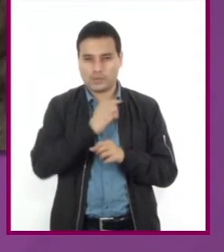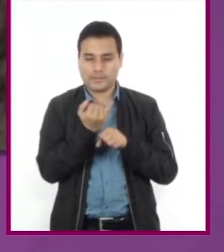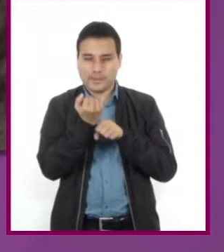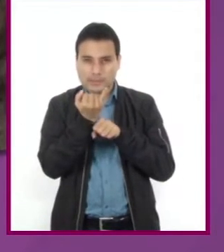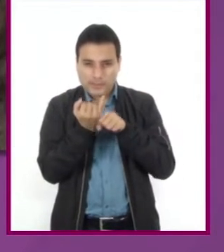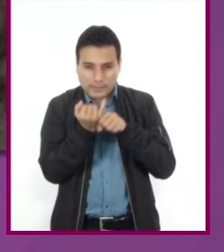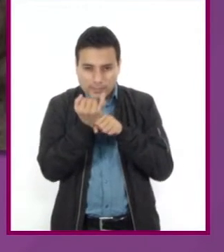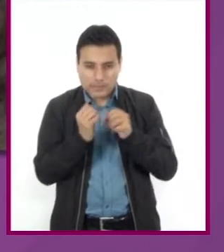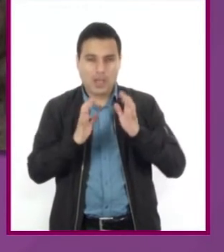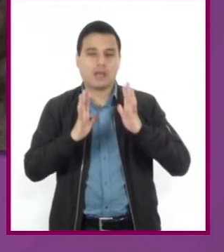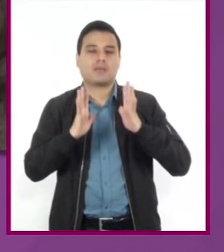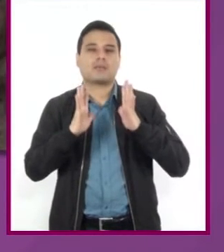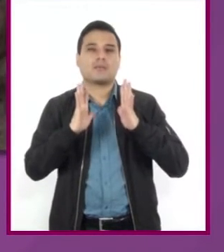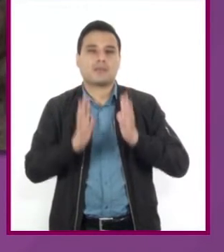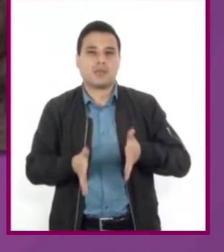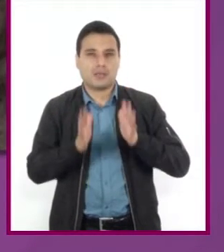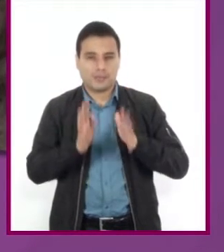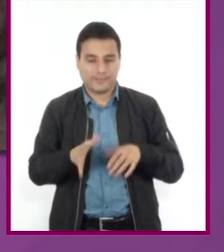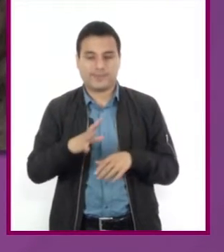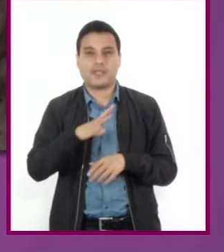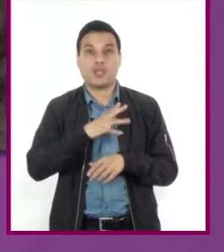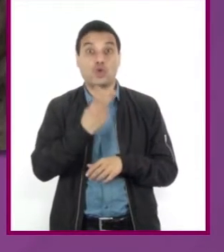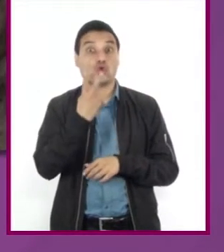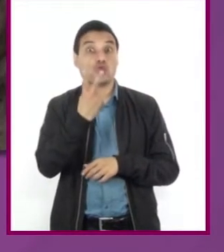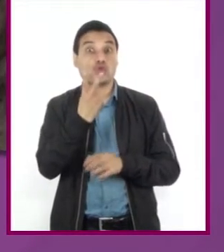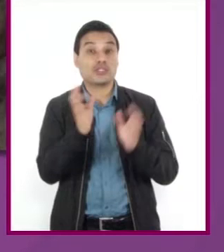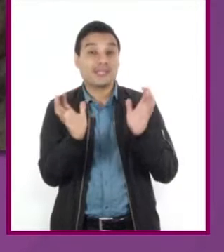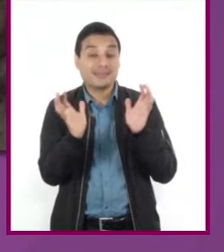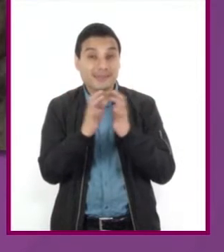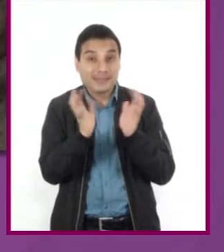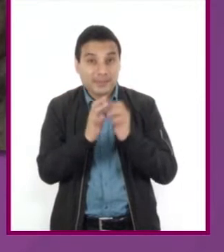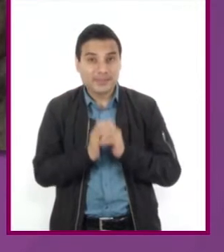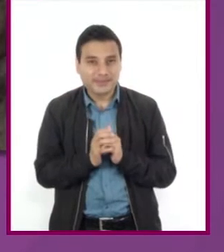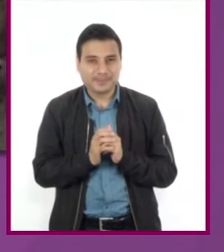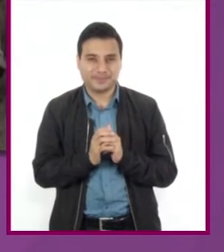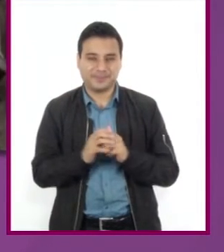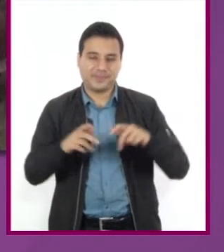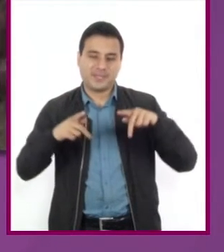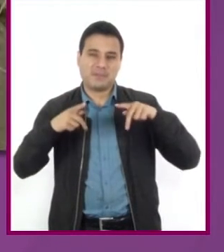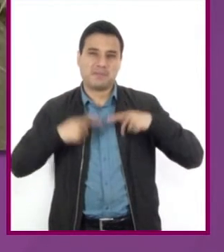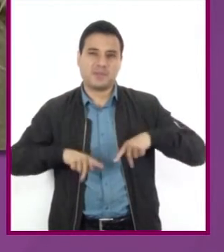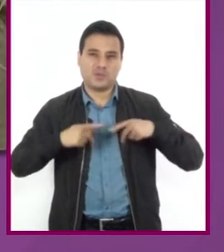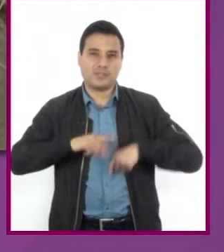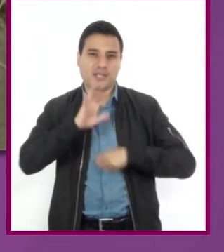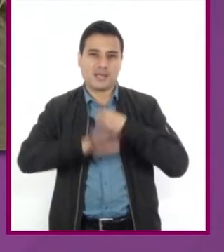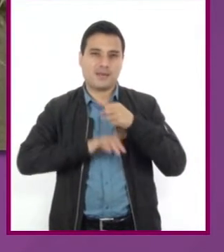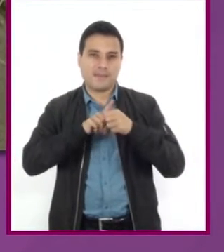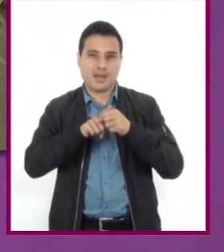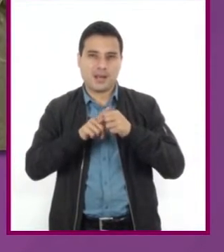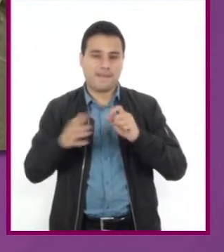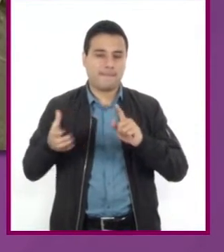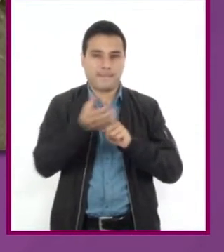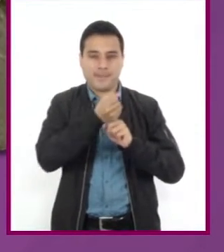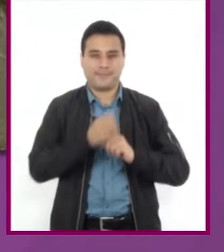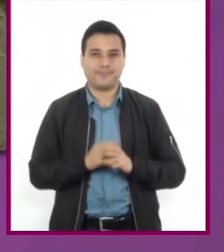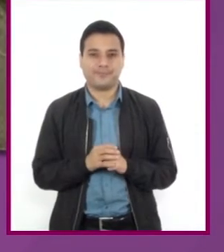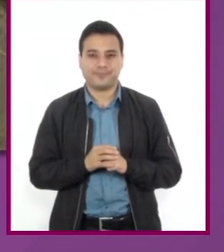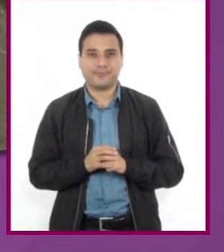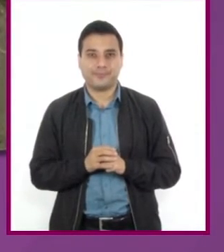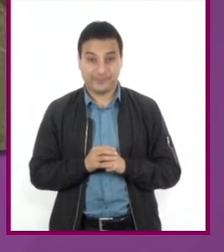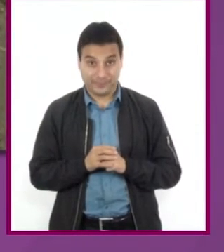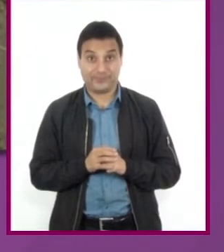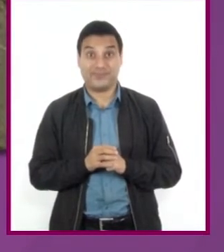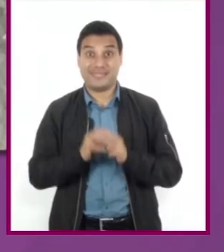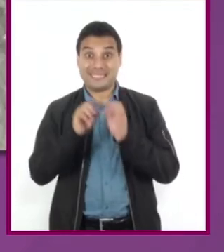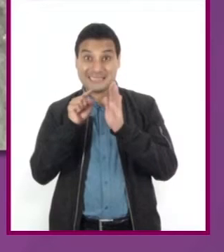comprobó que se trata de dos trampas excavadas por los cazadores recolectores. Los restos de mamut se encuentran en el fondo de